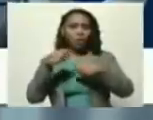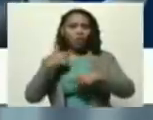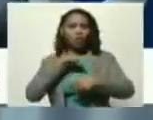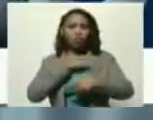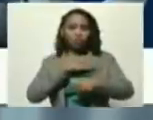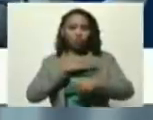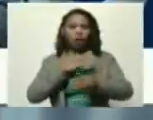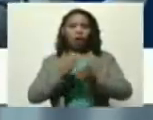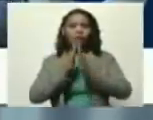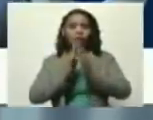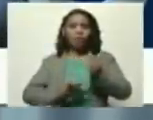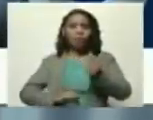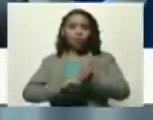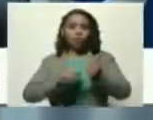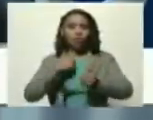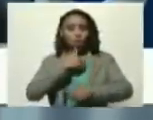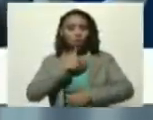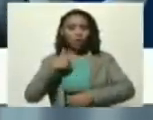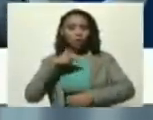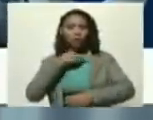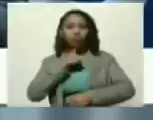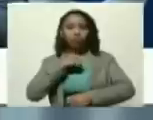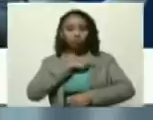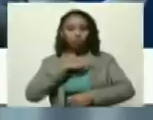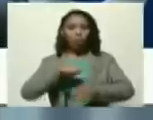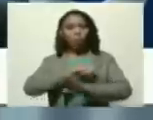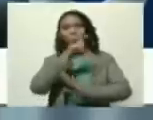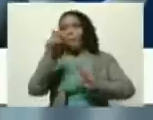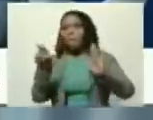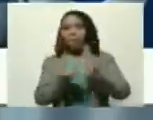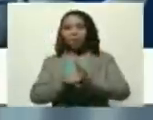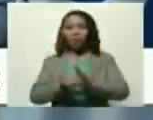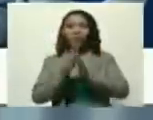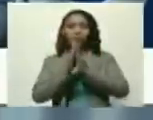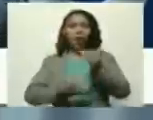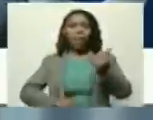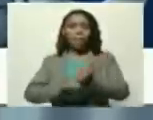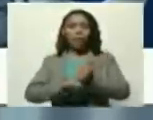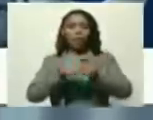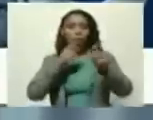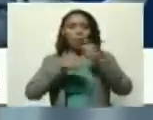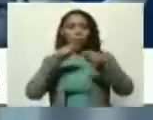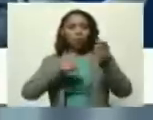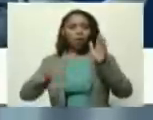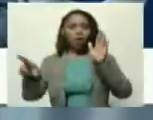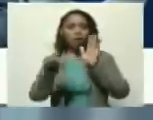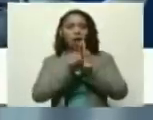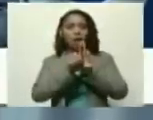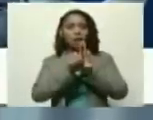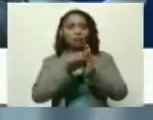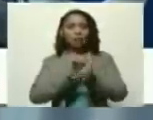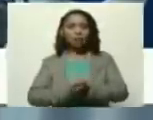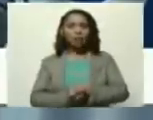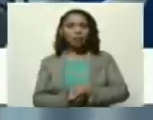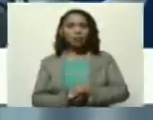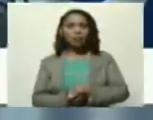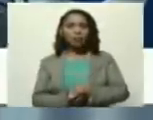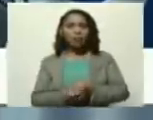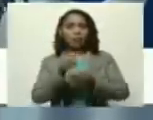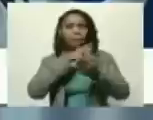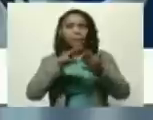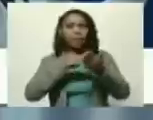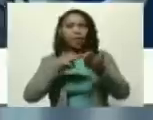favor, yo quiero destacar eso, estamos totalmente a favor de la comercialización legal del